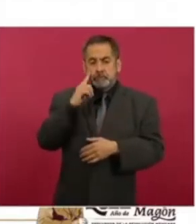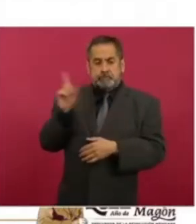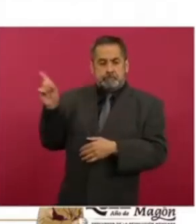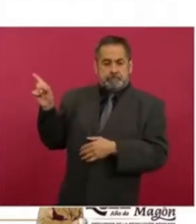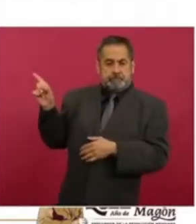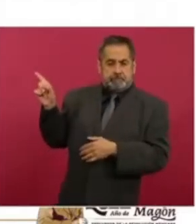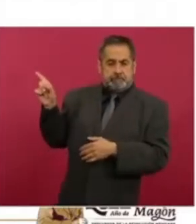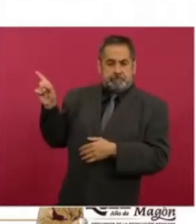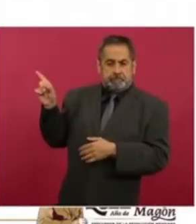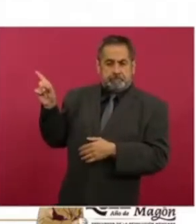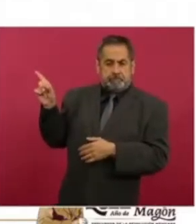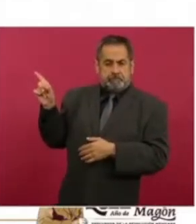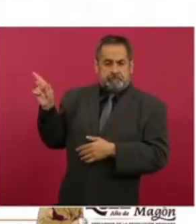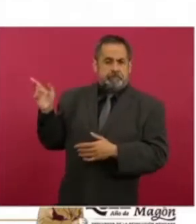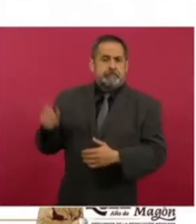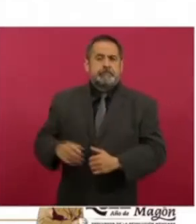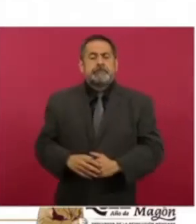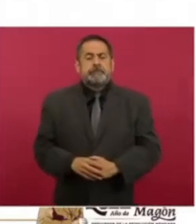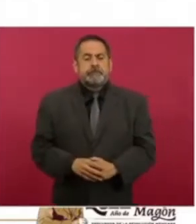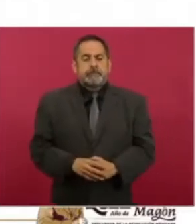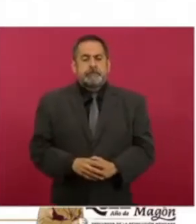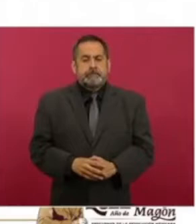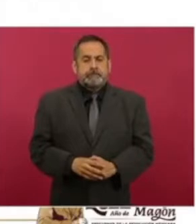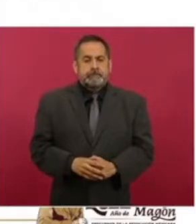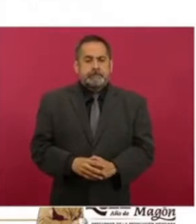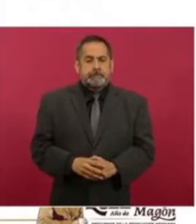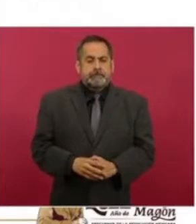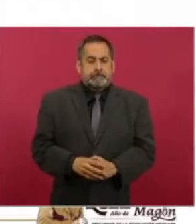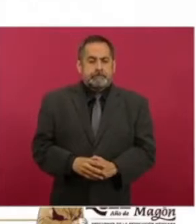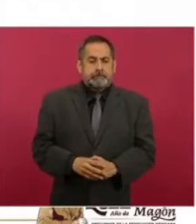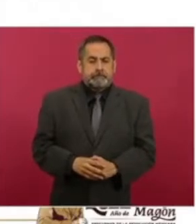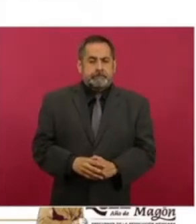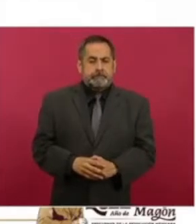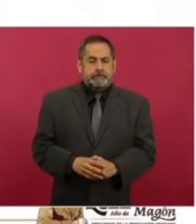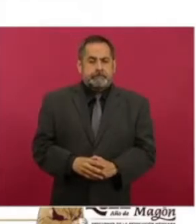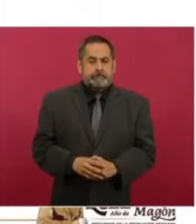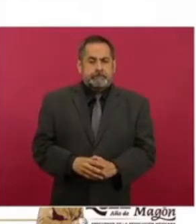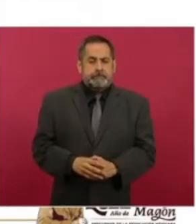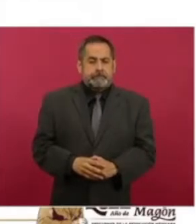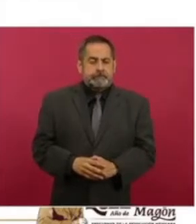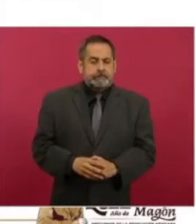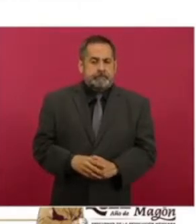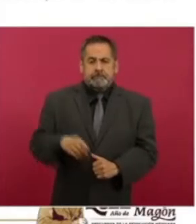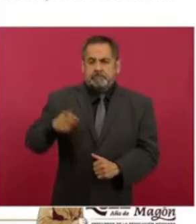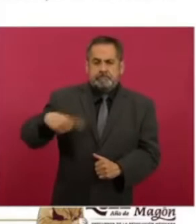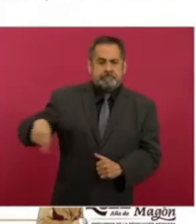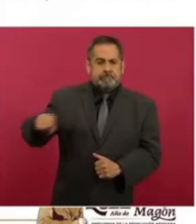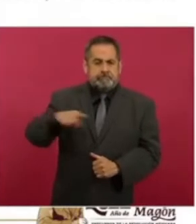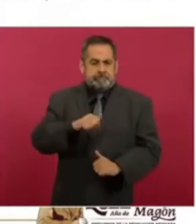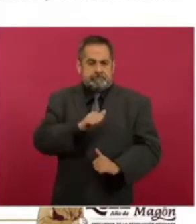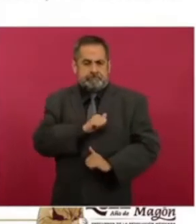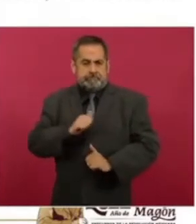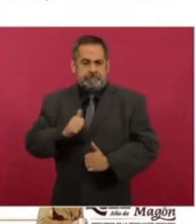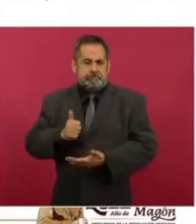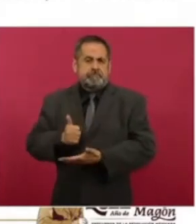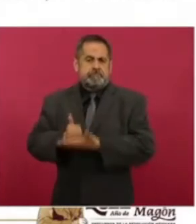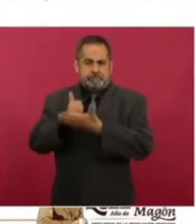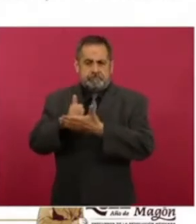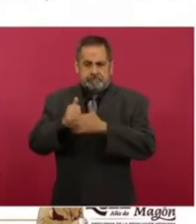13.341.094 piezas. En la siguiente, con la participación y acompañamiento de las Fuerzas